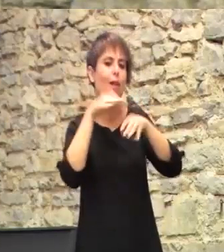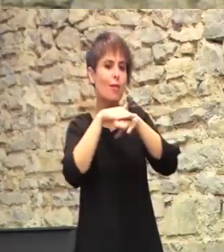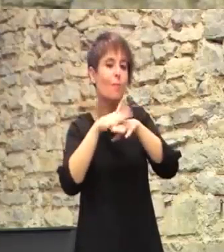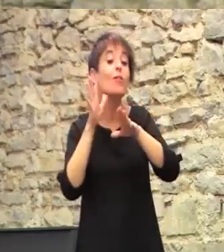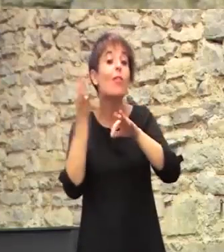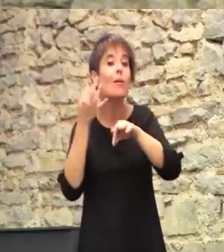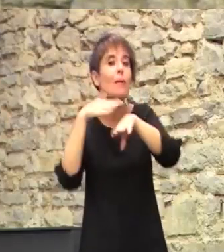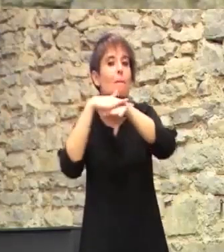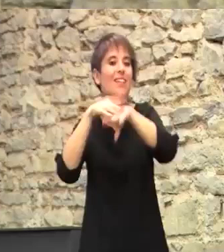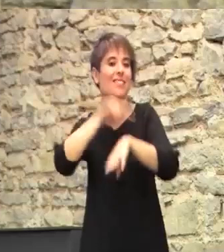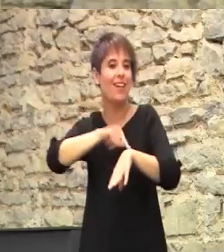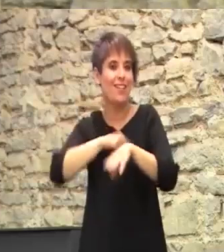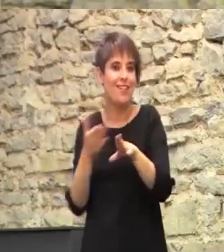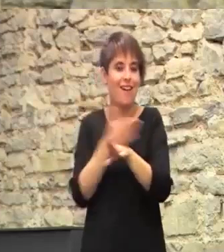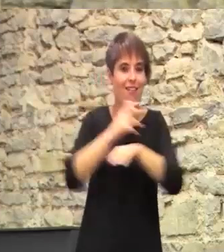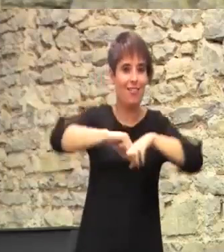ética